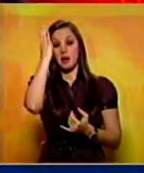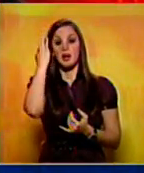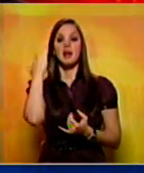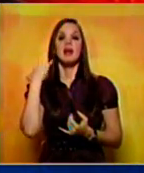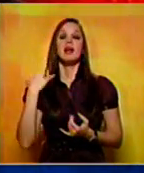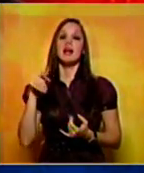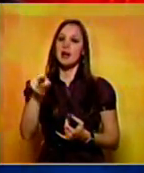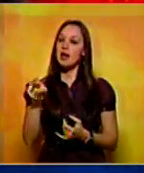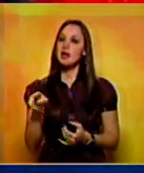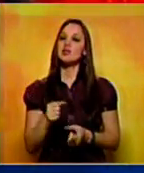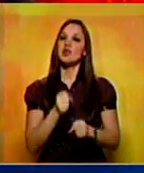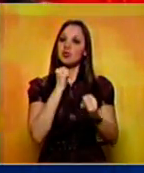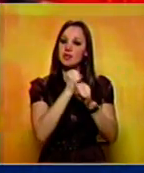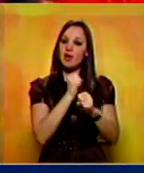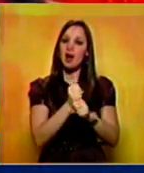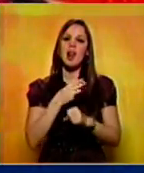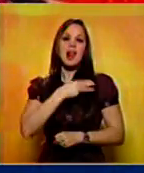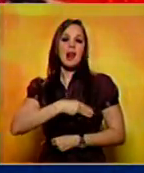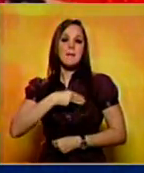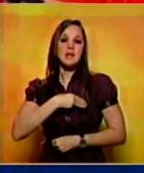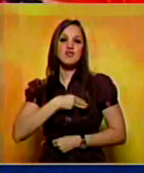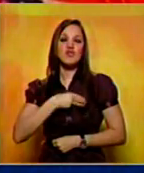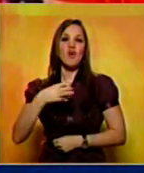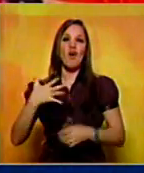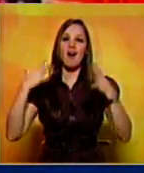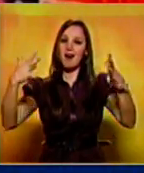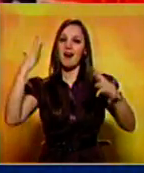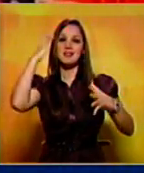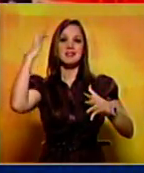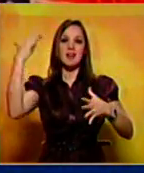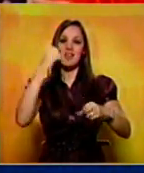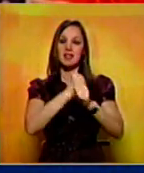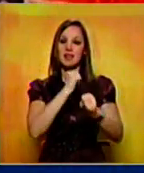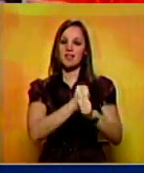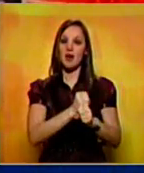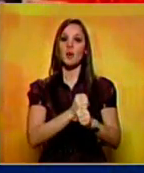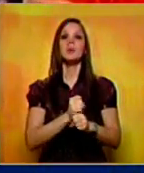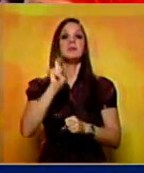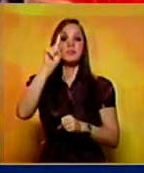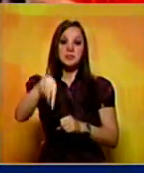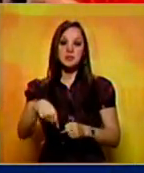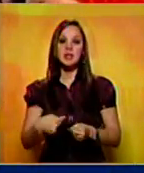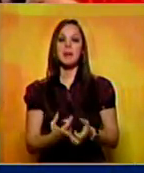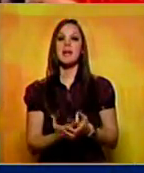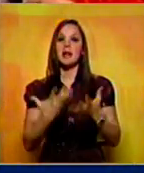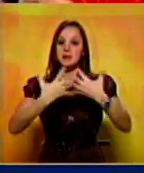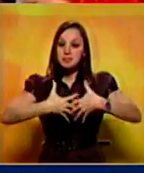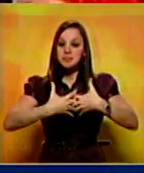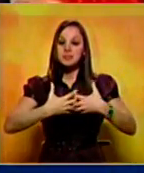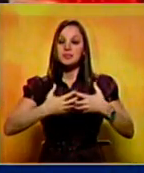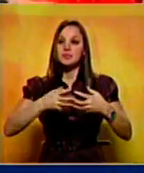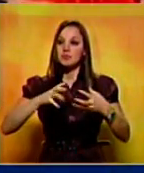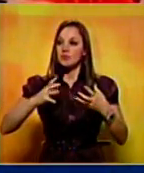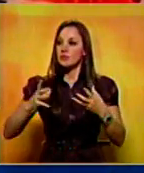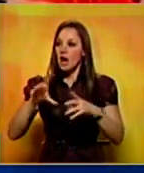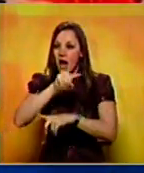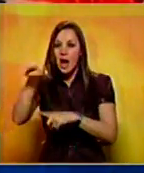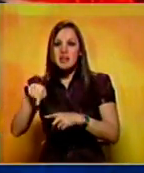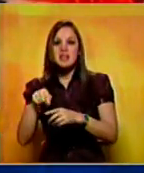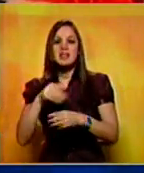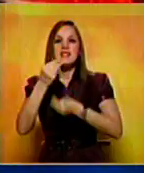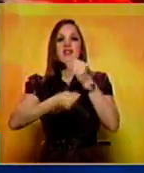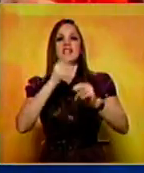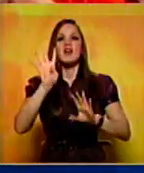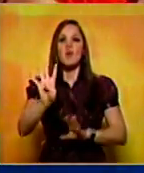misión Saber y Trabajo, con transferencia de conocimientos y también de recursos y dotación y maquinaria de infraestructura. Ahí se van a desarrollar 4